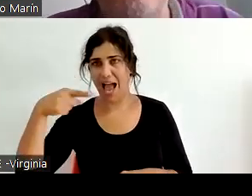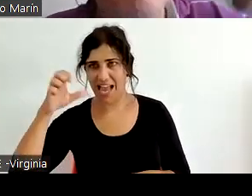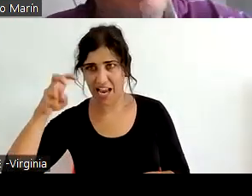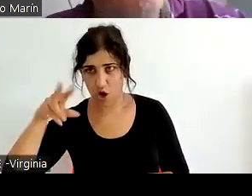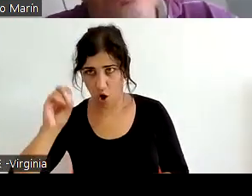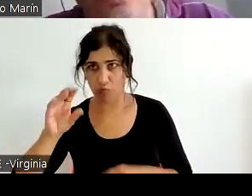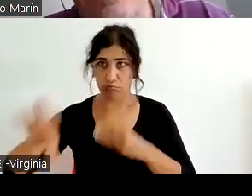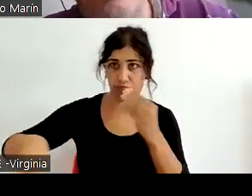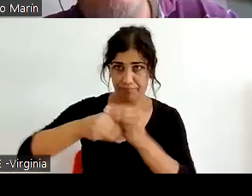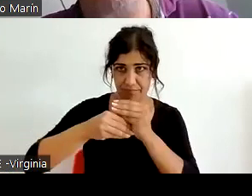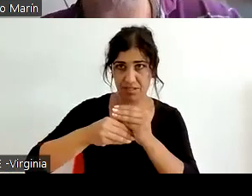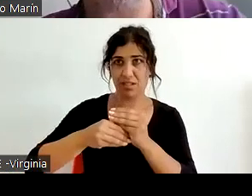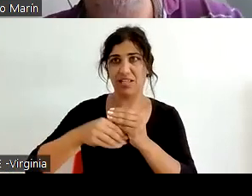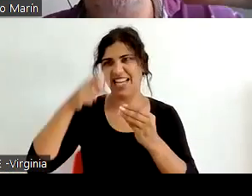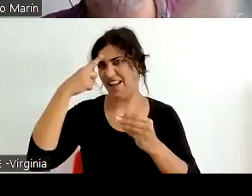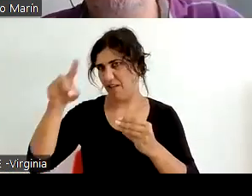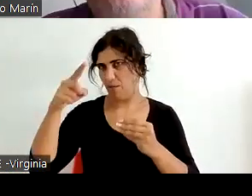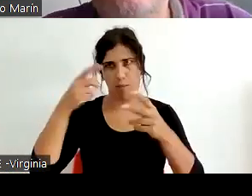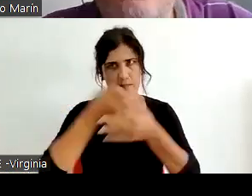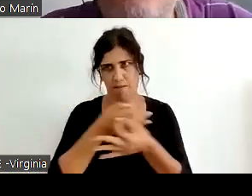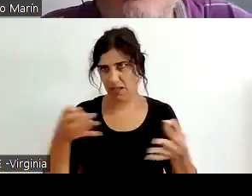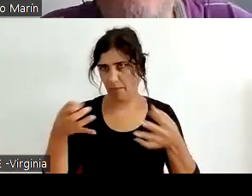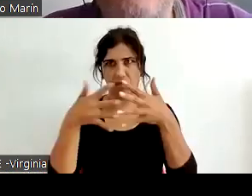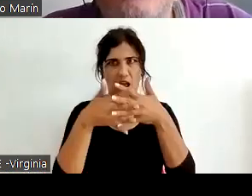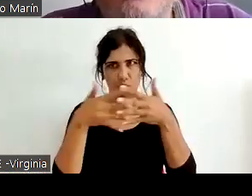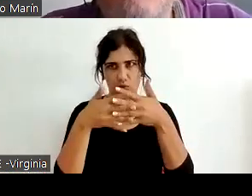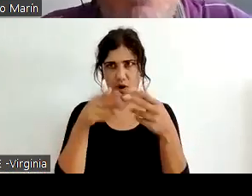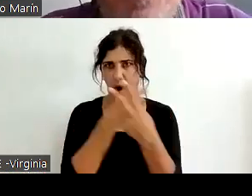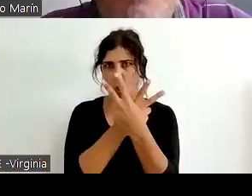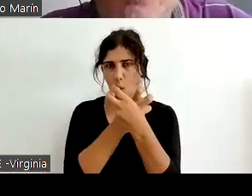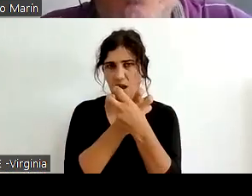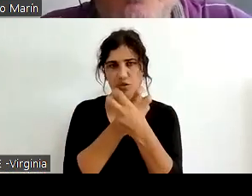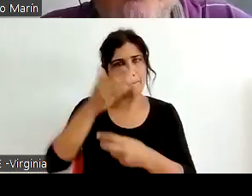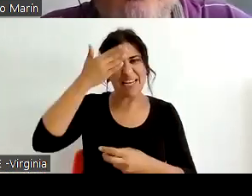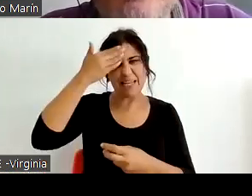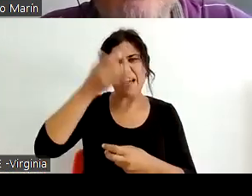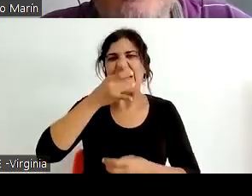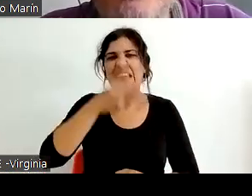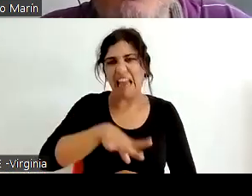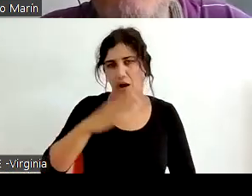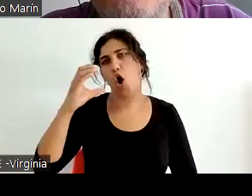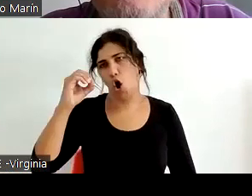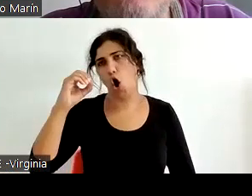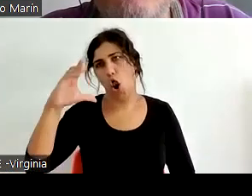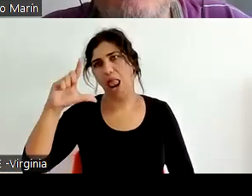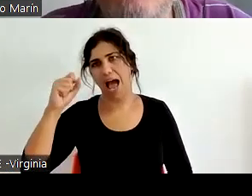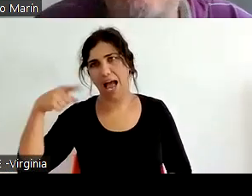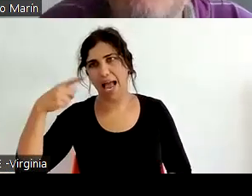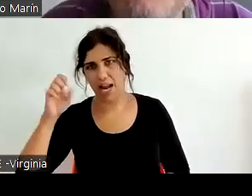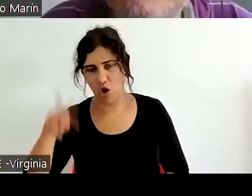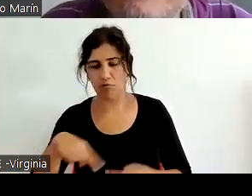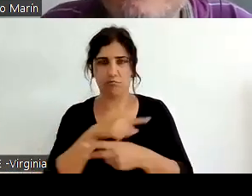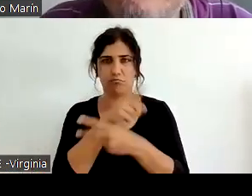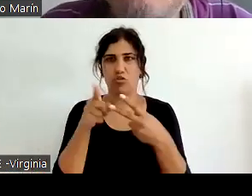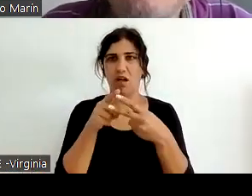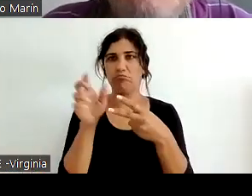que forma la estructura esencial de los huesos, vamos a añadir, como hemos dicho, sulfato de condroitina, sulfato de